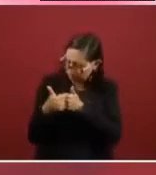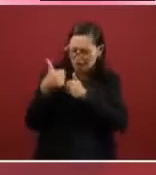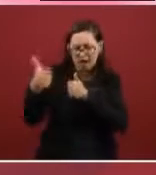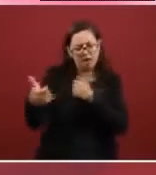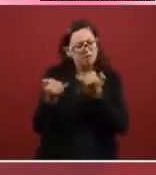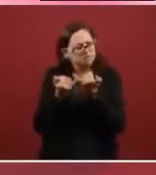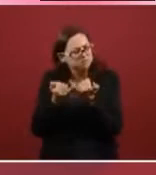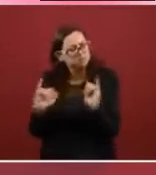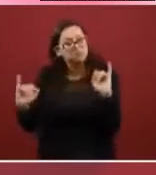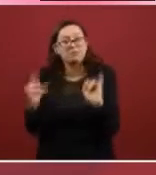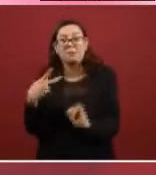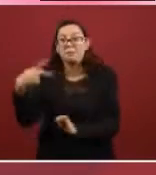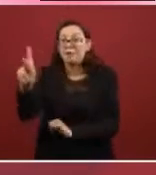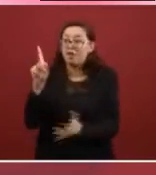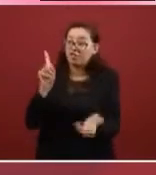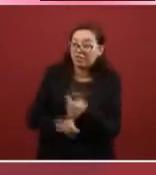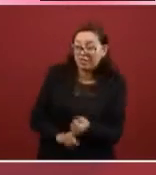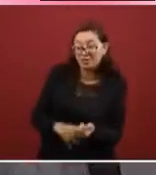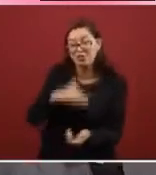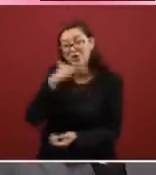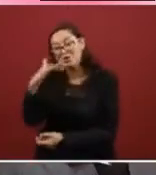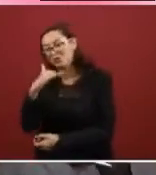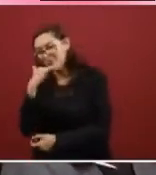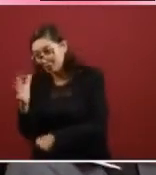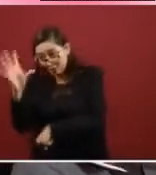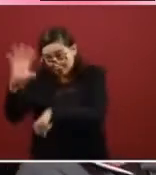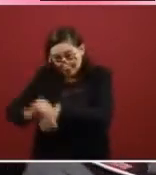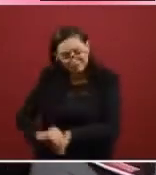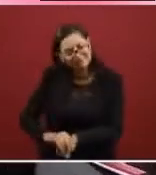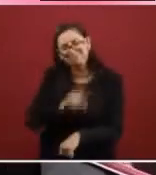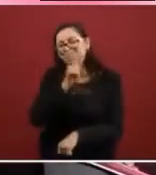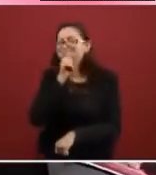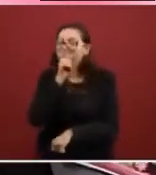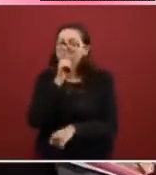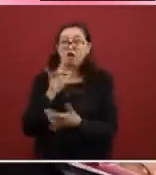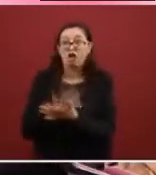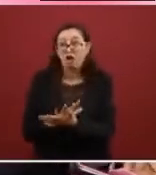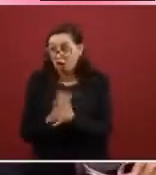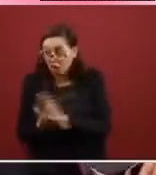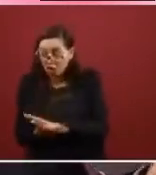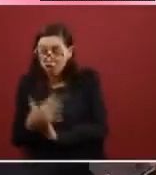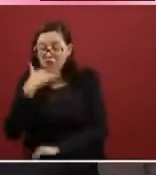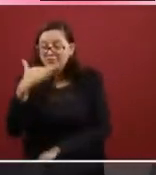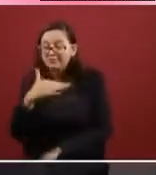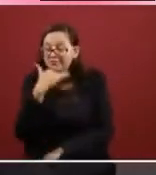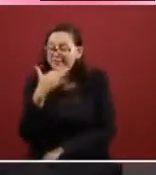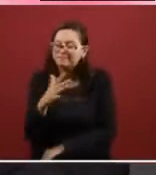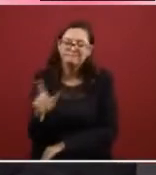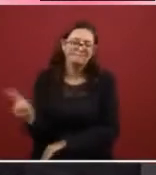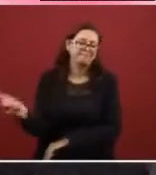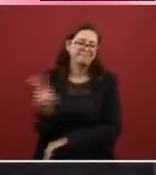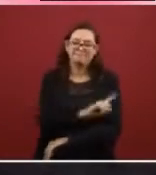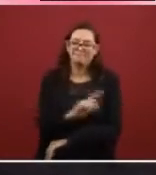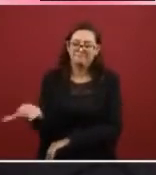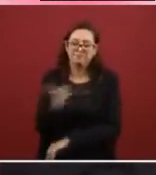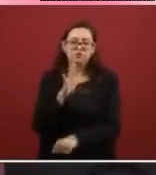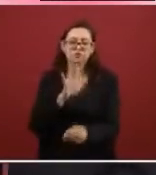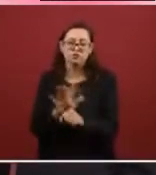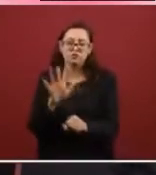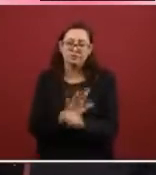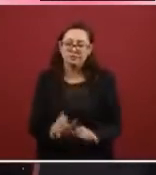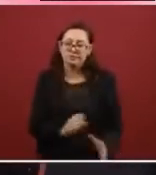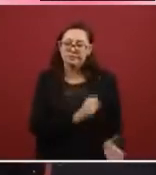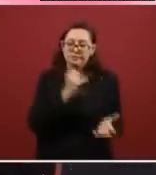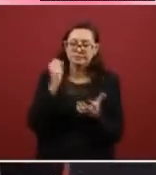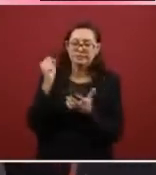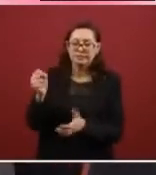O ser cómplices de or corrupción. To be accomplices pero los to corruption. Para educación no van a but the resources for education will not